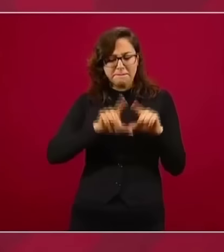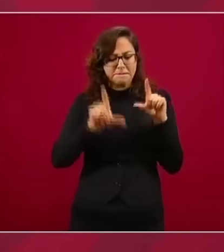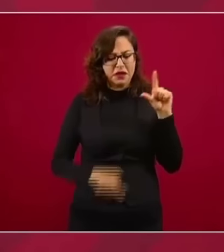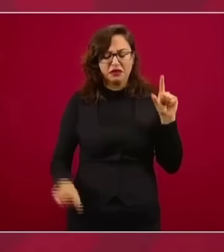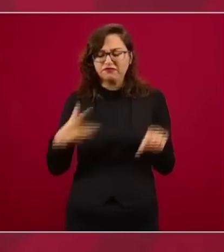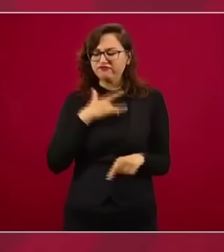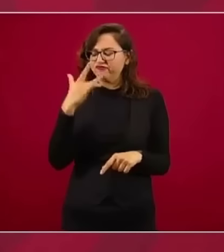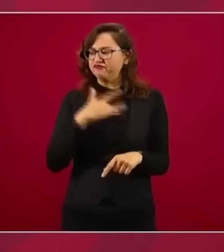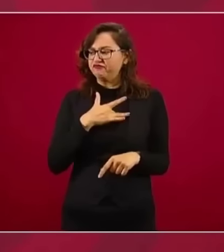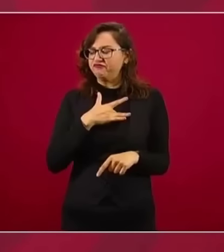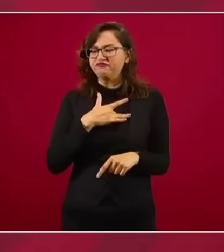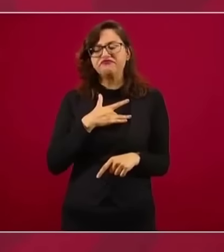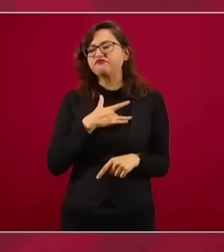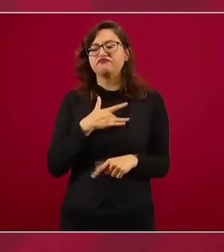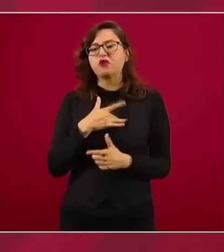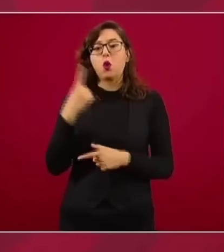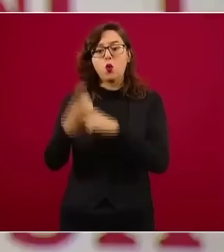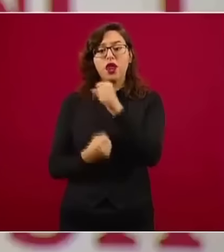ciclo escolar